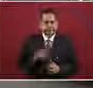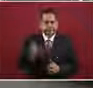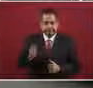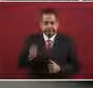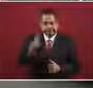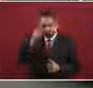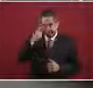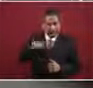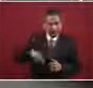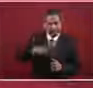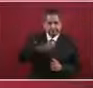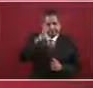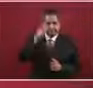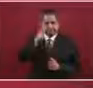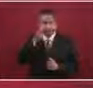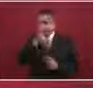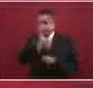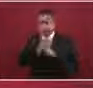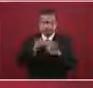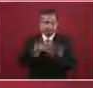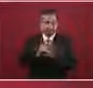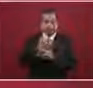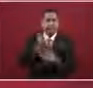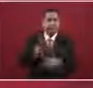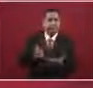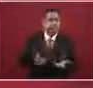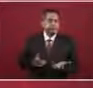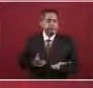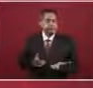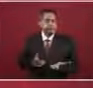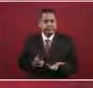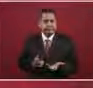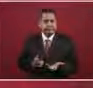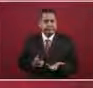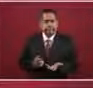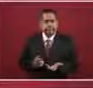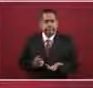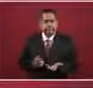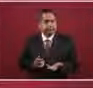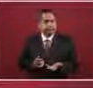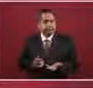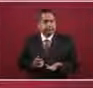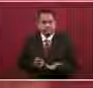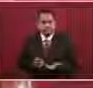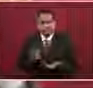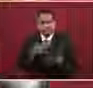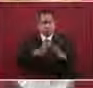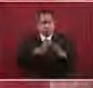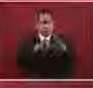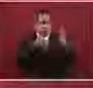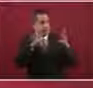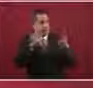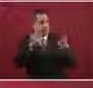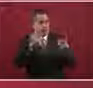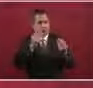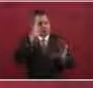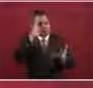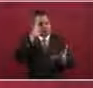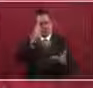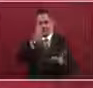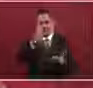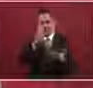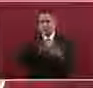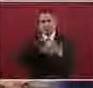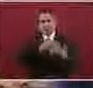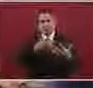para que haya democracia no hace falta todo ese andamiaje que han creado,